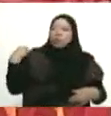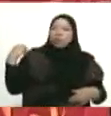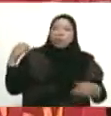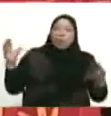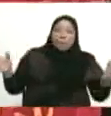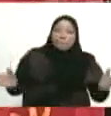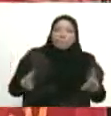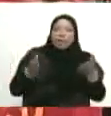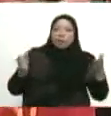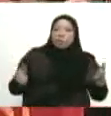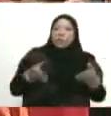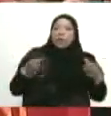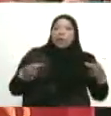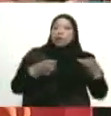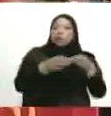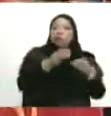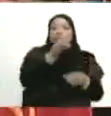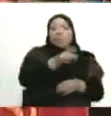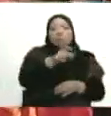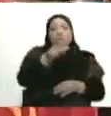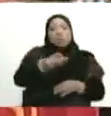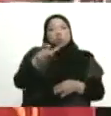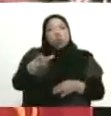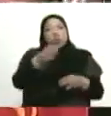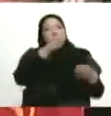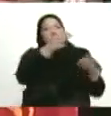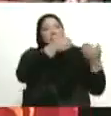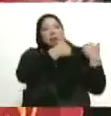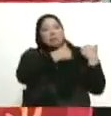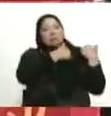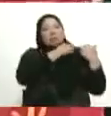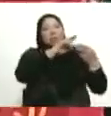reactivarla. Esa gente decía que estábamos